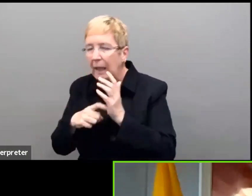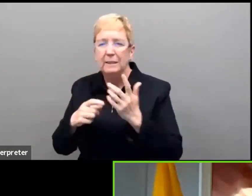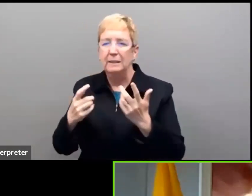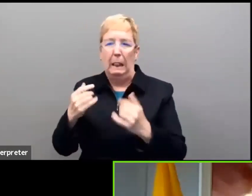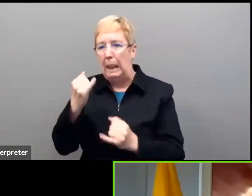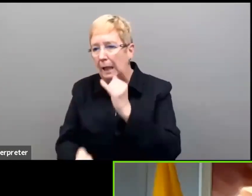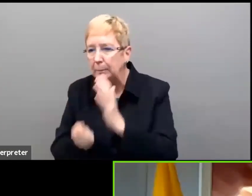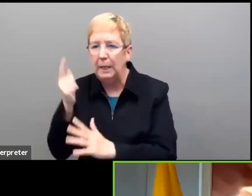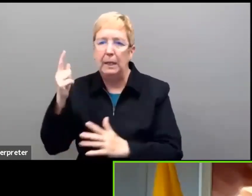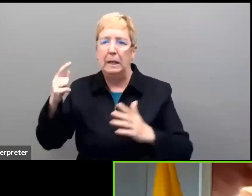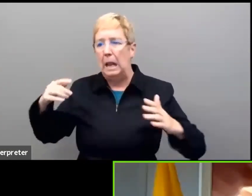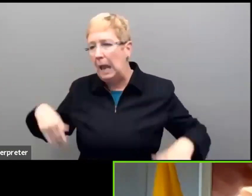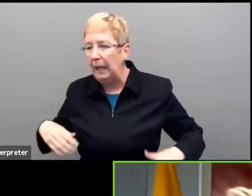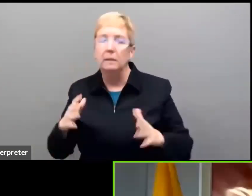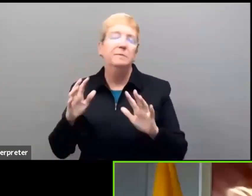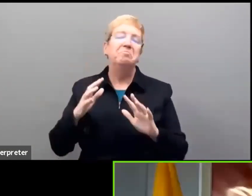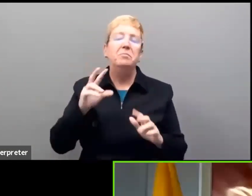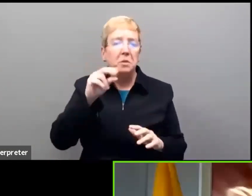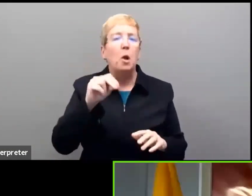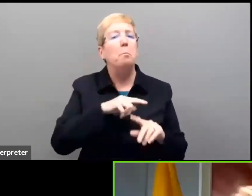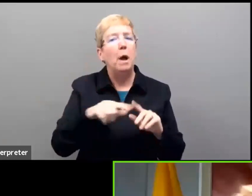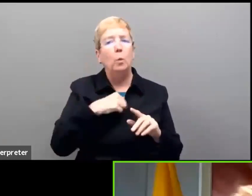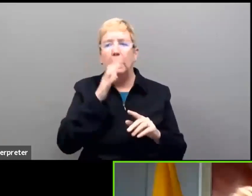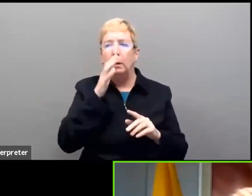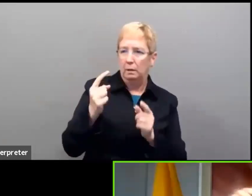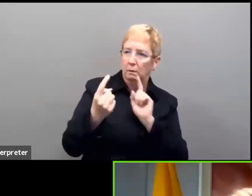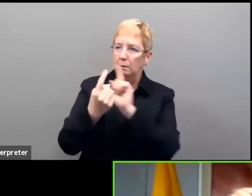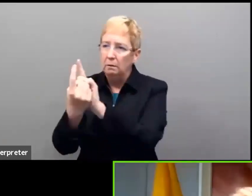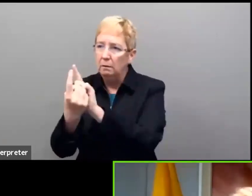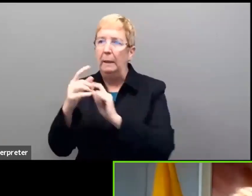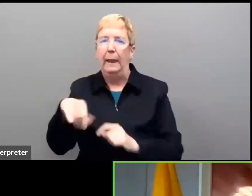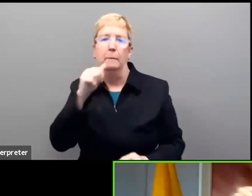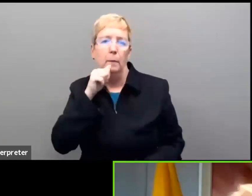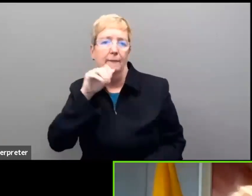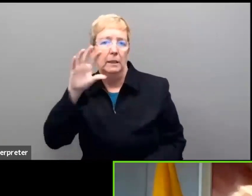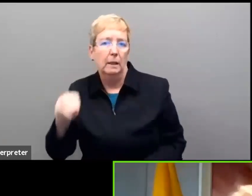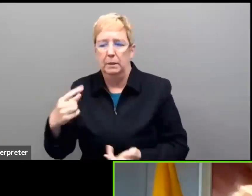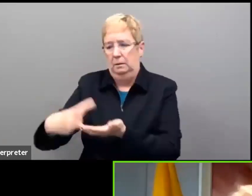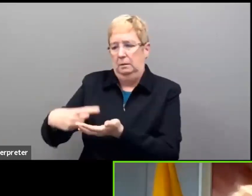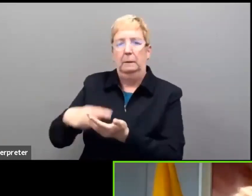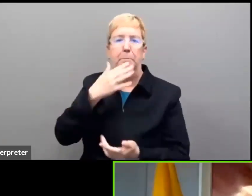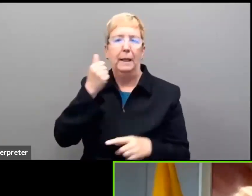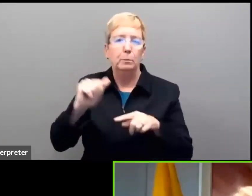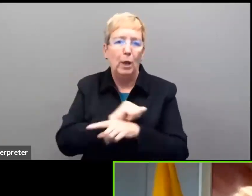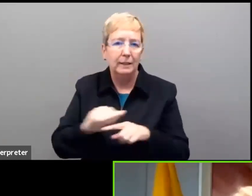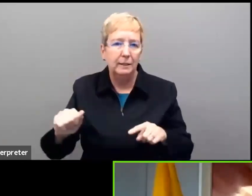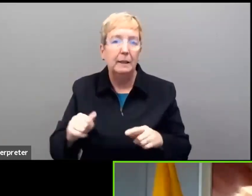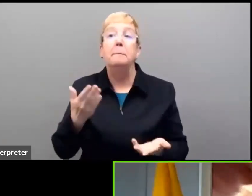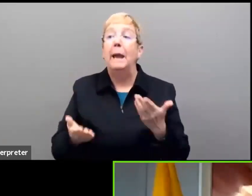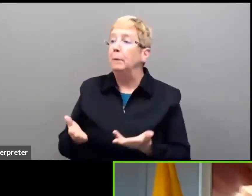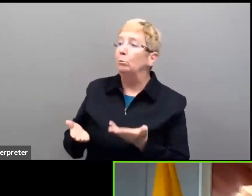del mundo y de nuestro país. Tenemos tribus que están vacunadas al